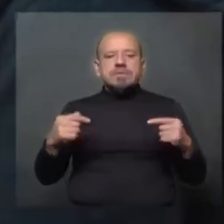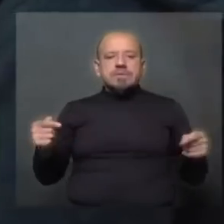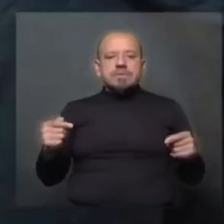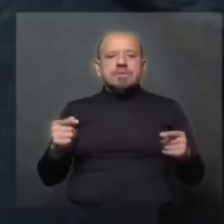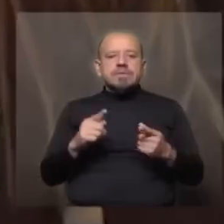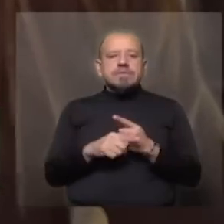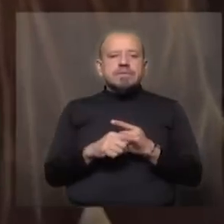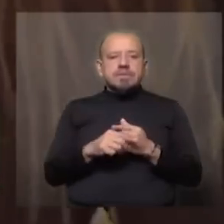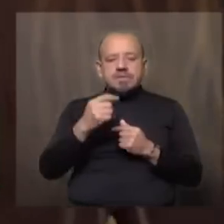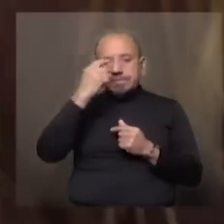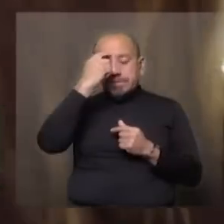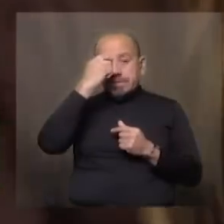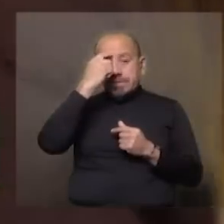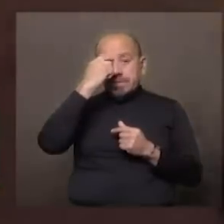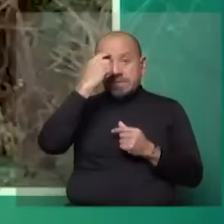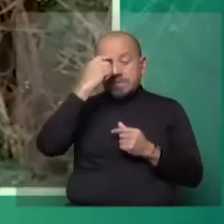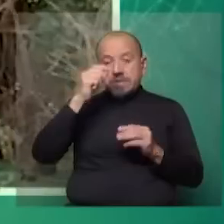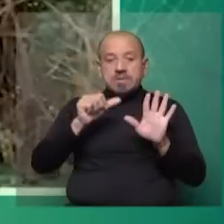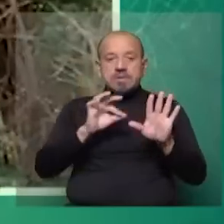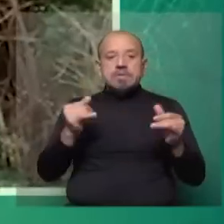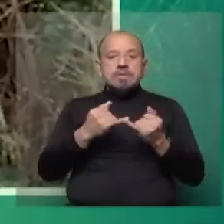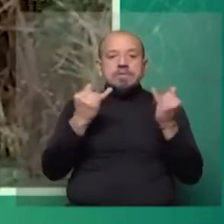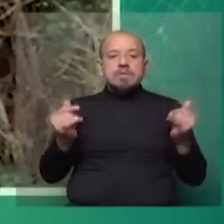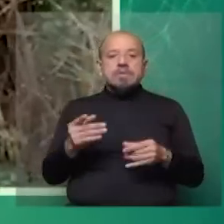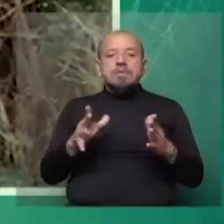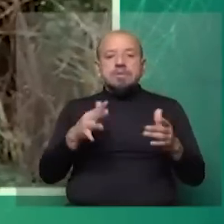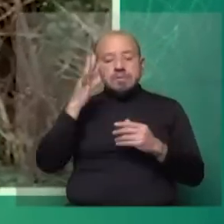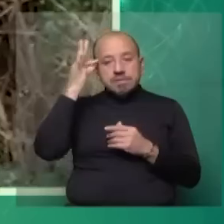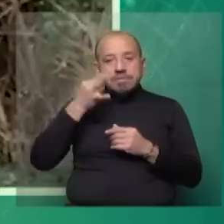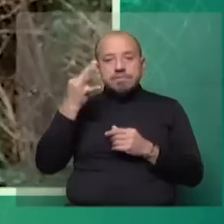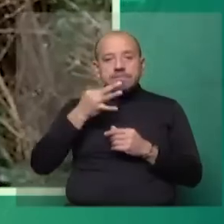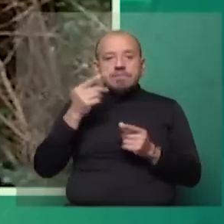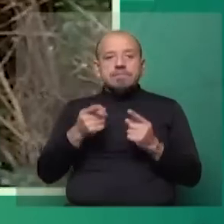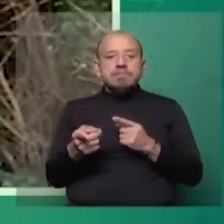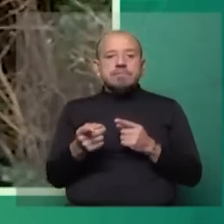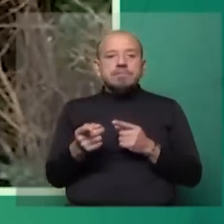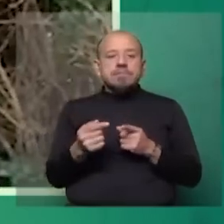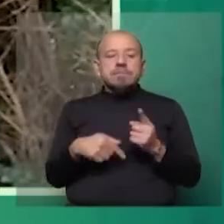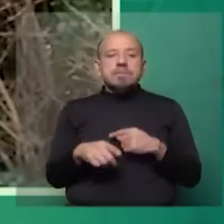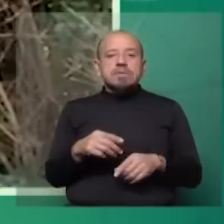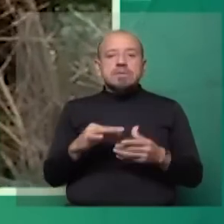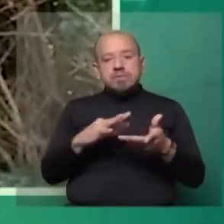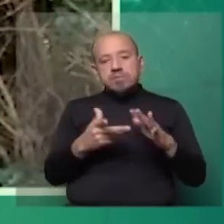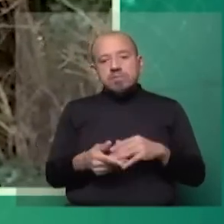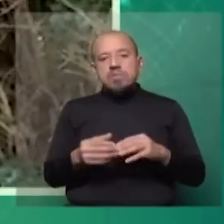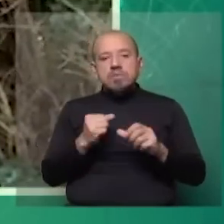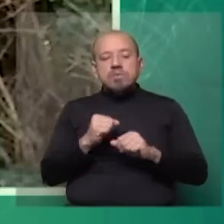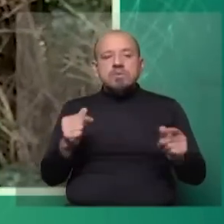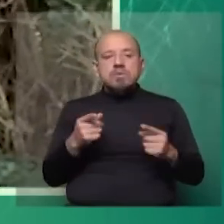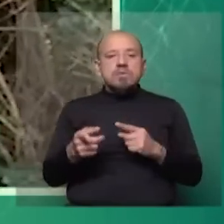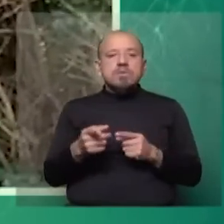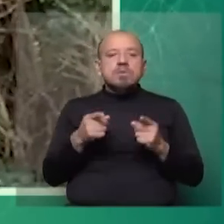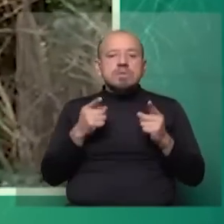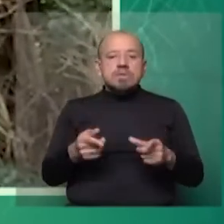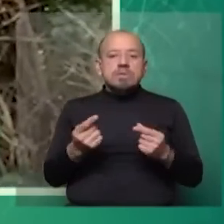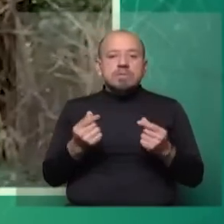ampliada arrancar probando 60 días o 90 días y ver si realmente es tanto el consumo Y de esa forma tener una veracidad de que esa